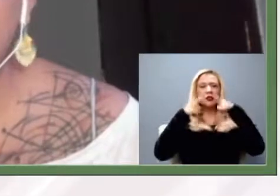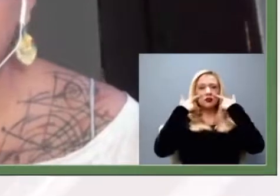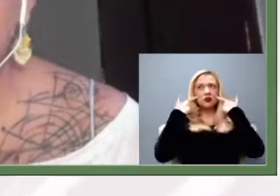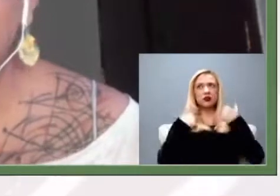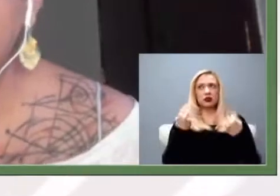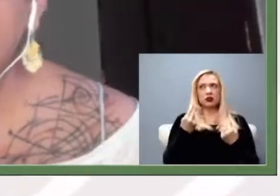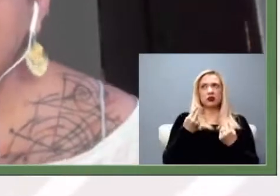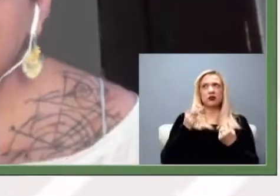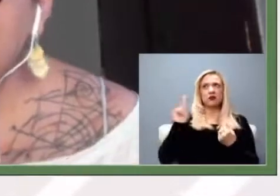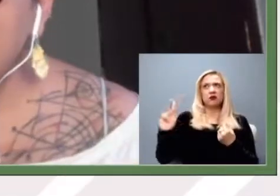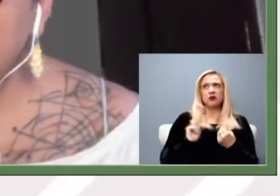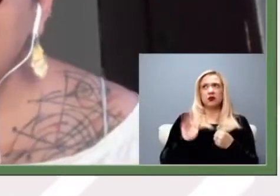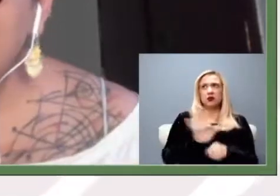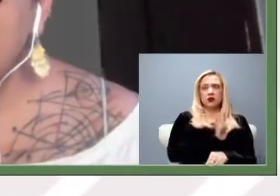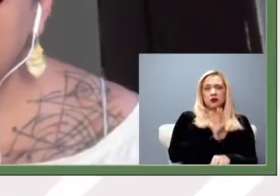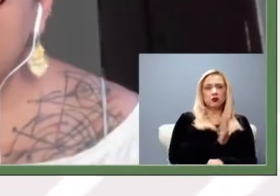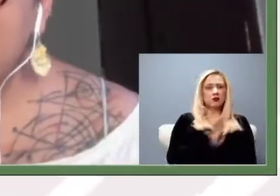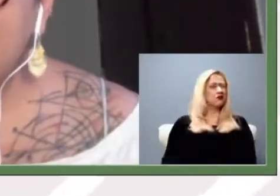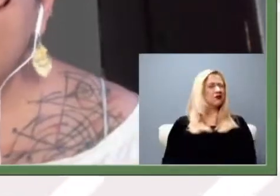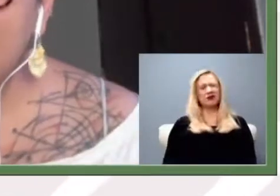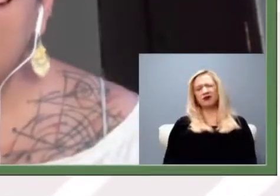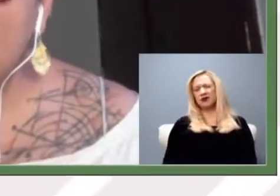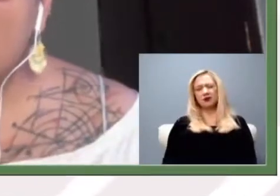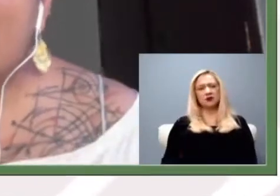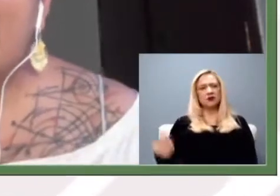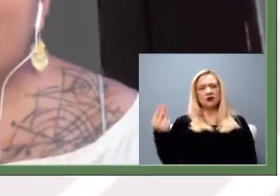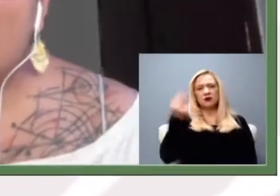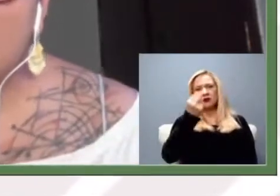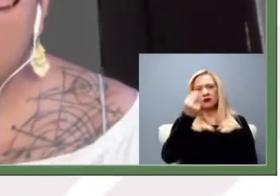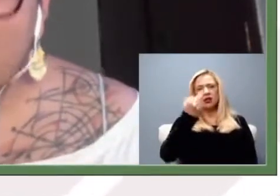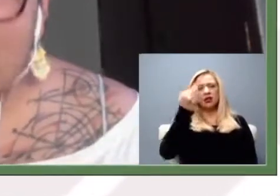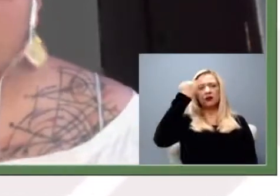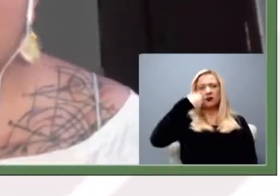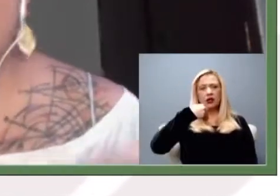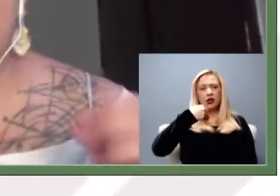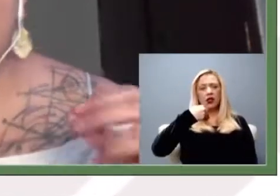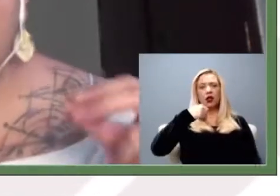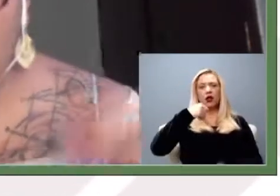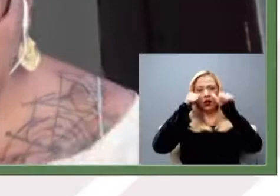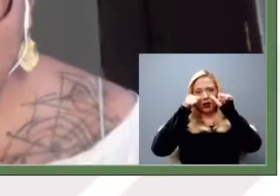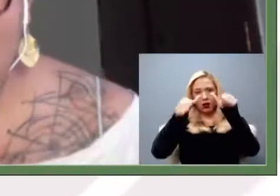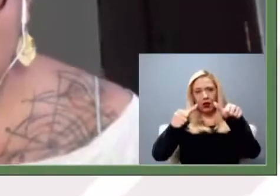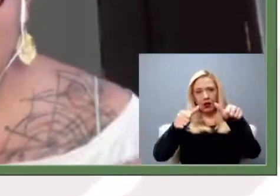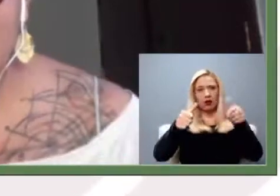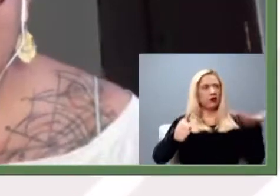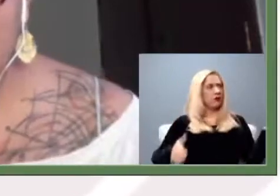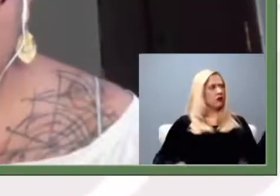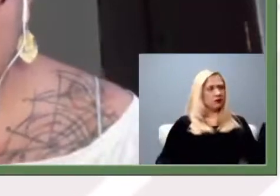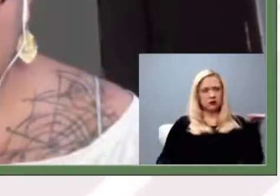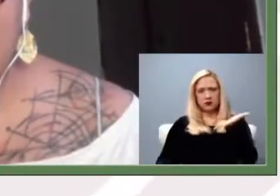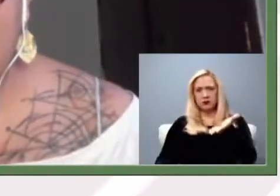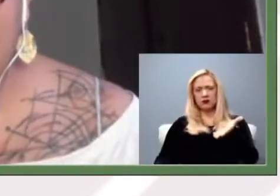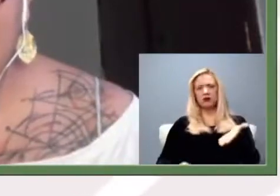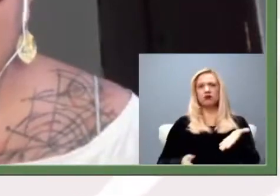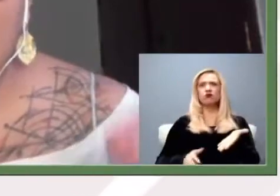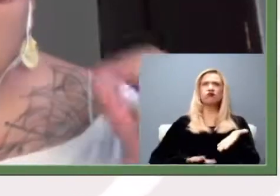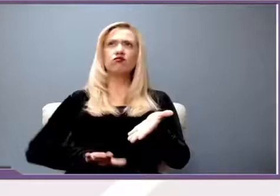desde otras lógicas, y ponernos en representación y escuchar y dar voz en el sentido